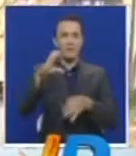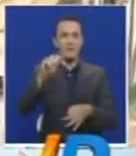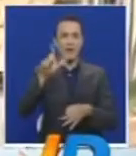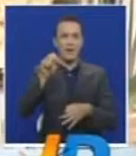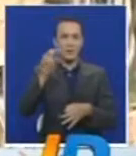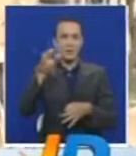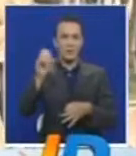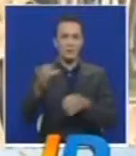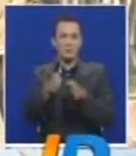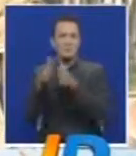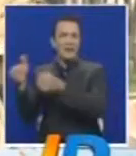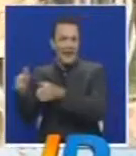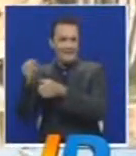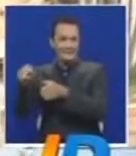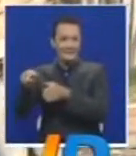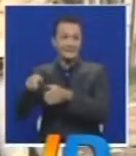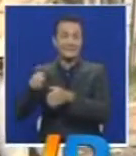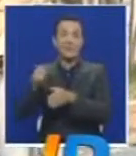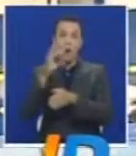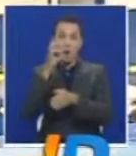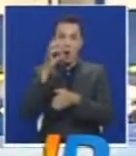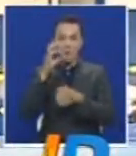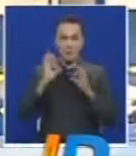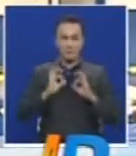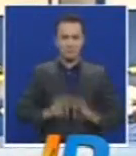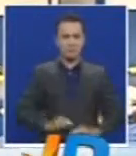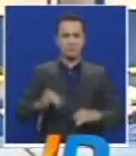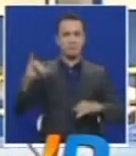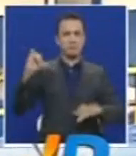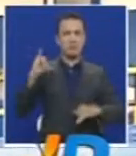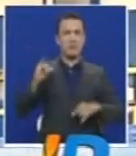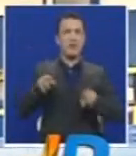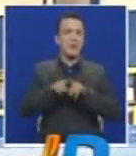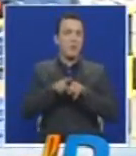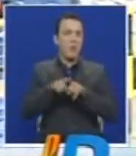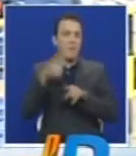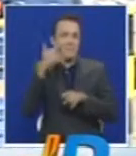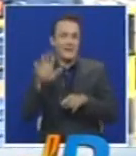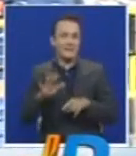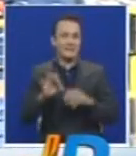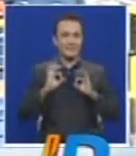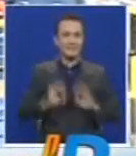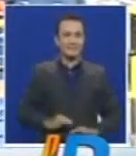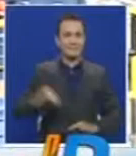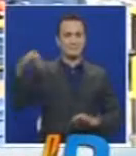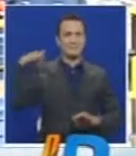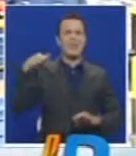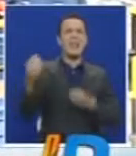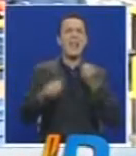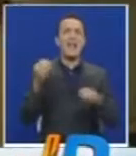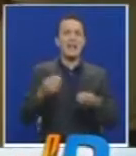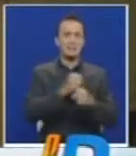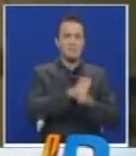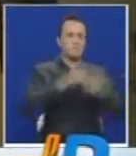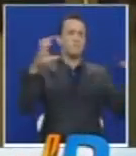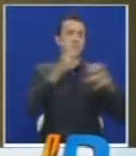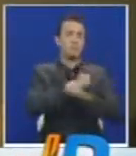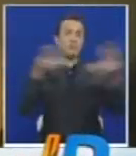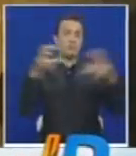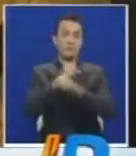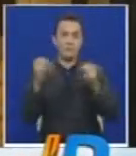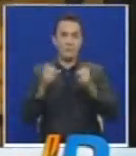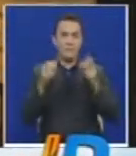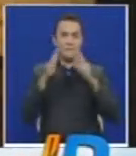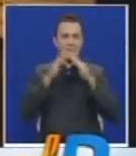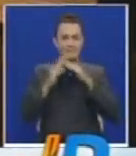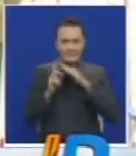Caloto. Un grupo de hombres fuertemente armados, vestidos con prendas privativas de la fuerza pública, detonaron varios explosivos causando alarma entre los vecinos